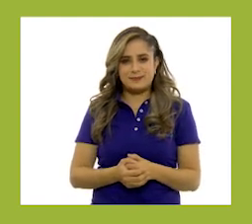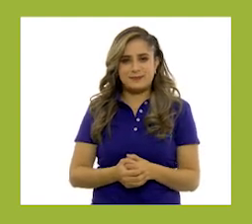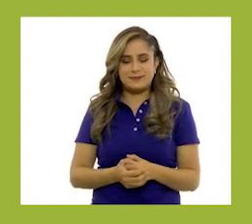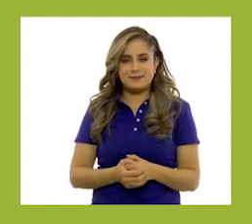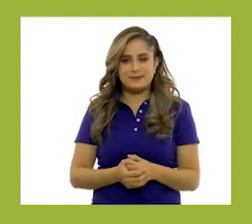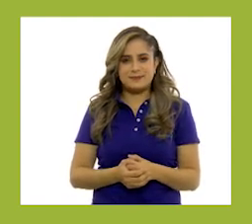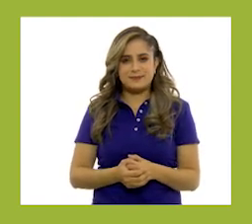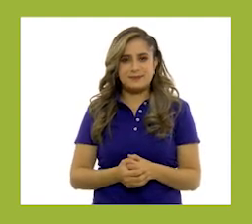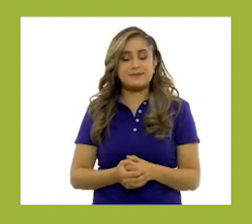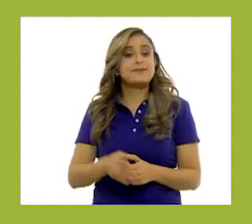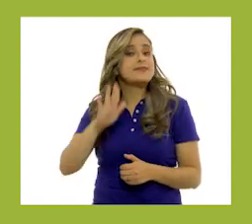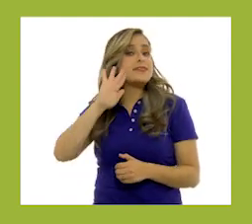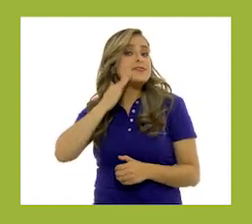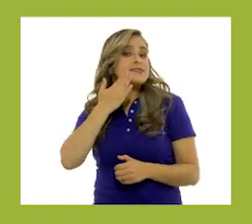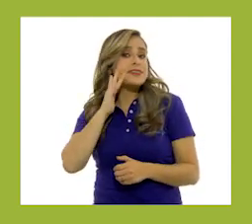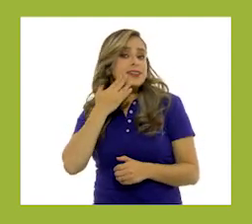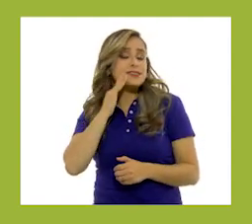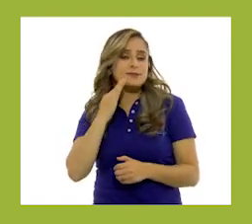buzon.escolar@nube.cep.gov.mx. Facebook